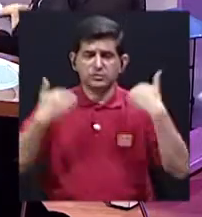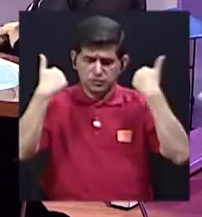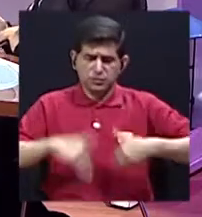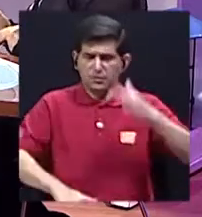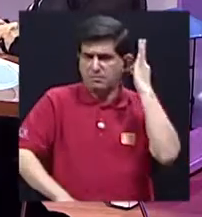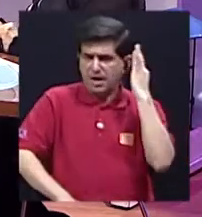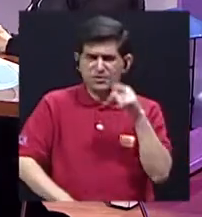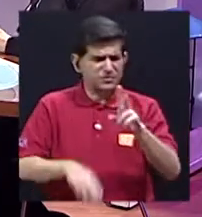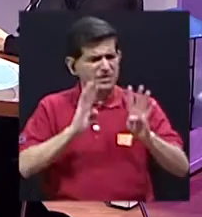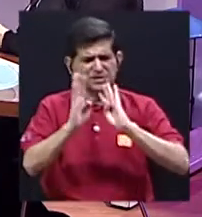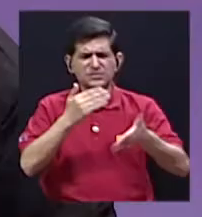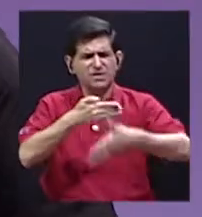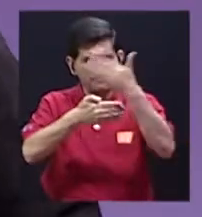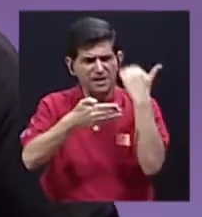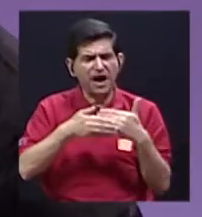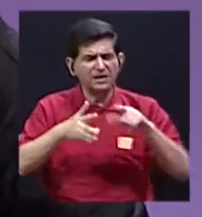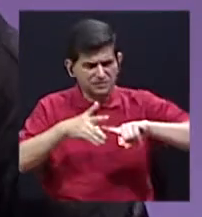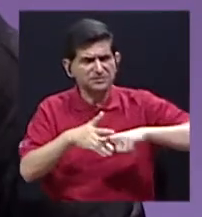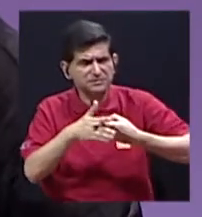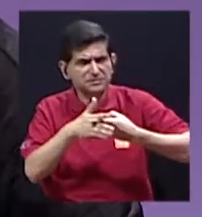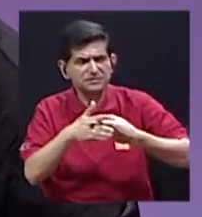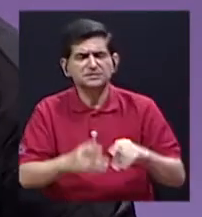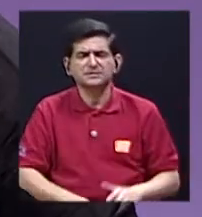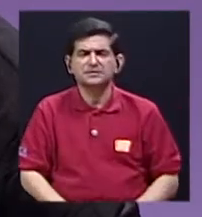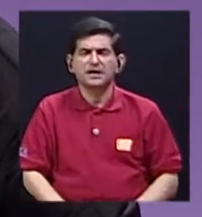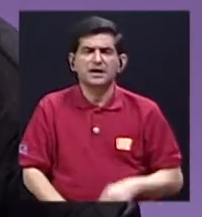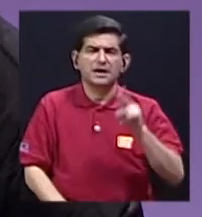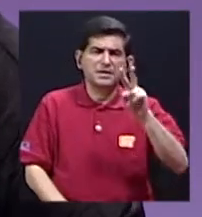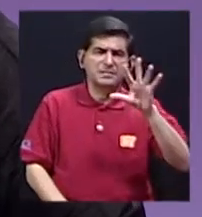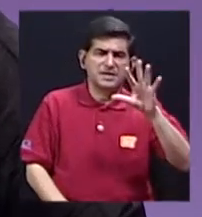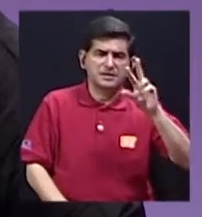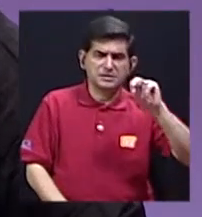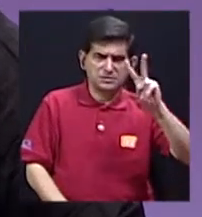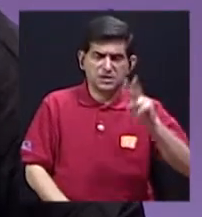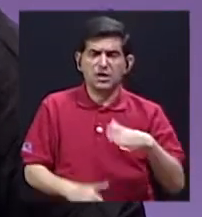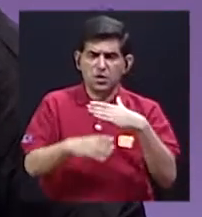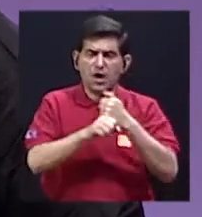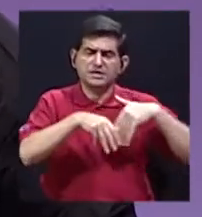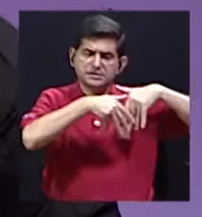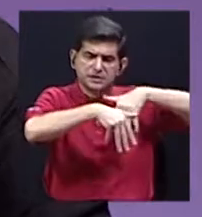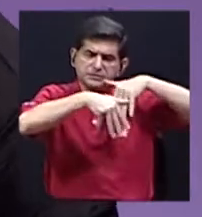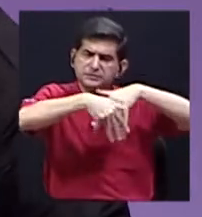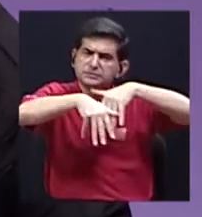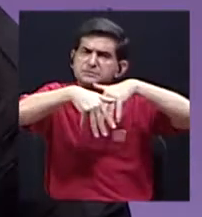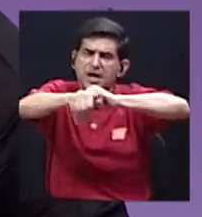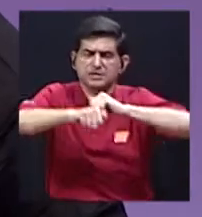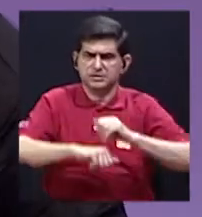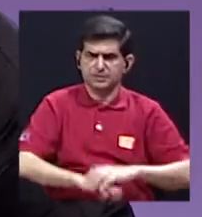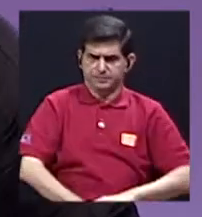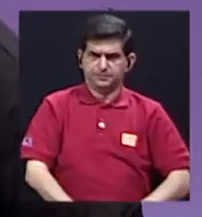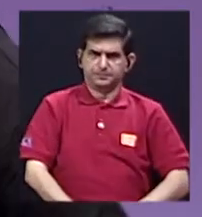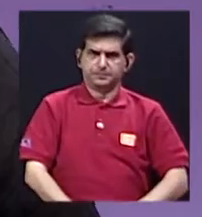referirme sólo previamente que sigamos que bueno el 25 de noviembre se va a realizar la marcha